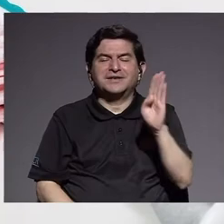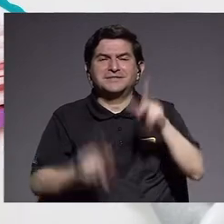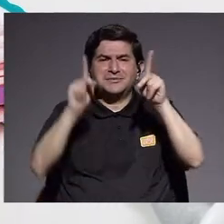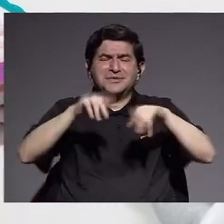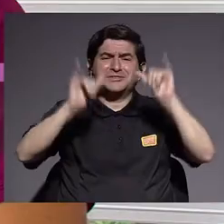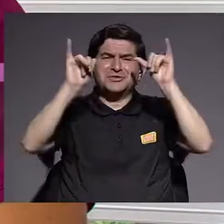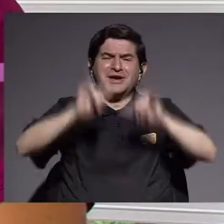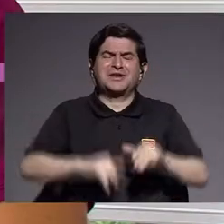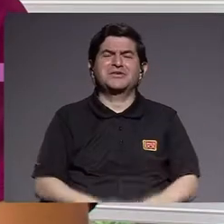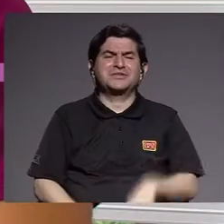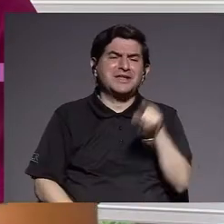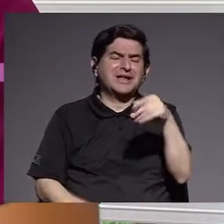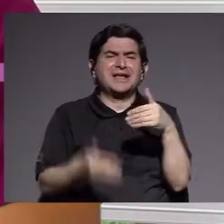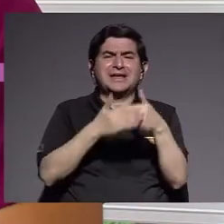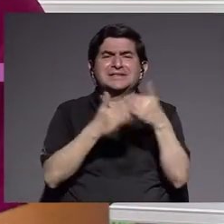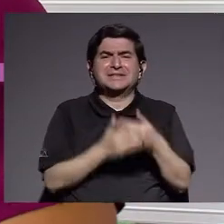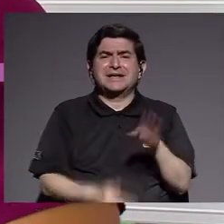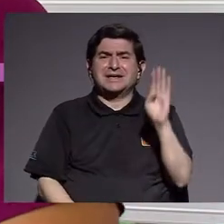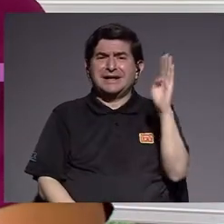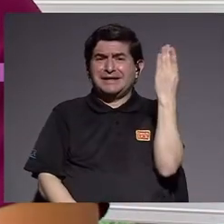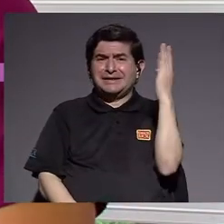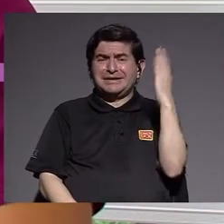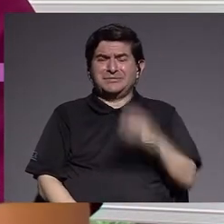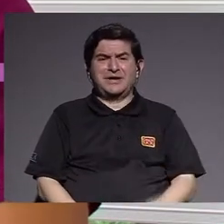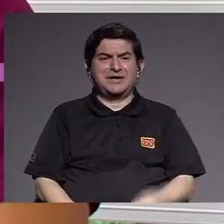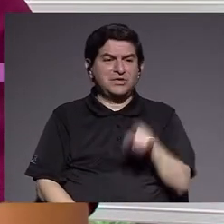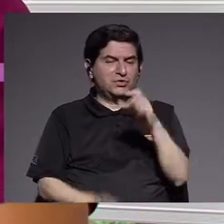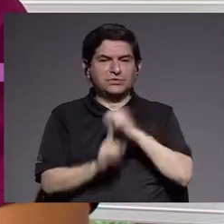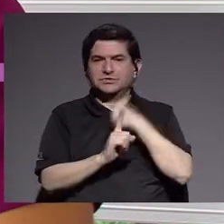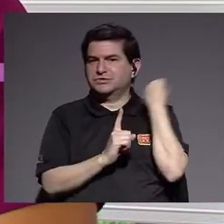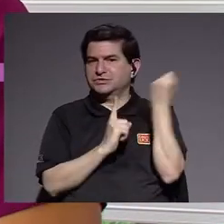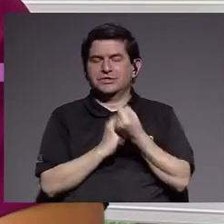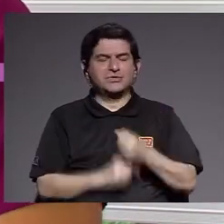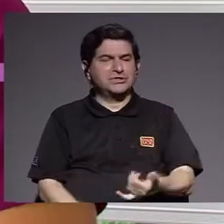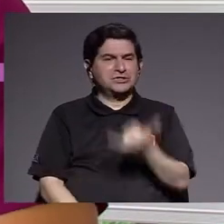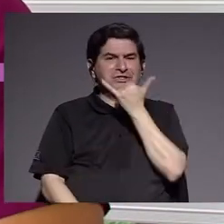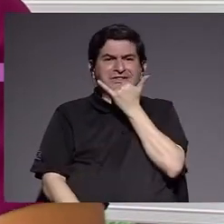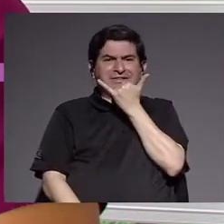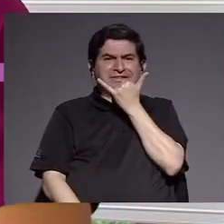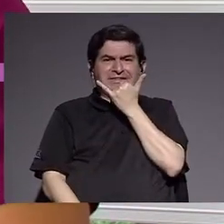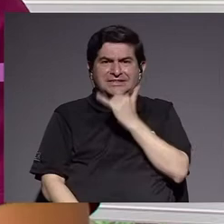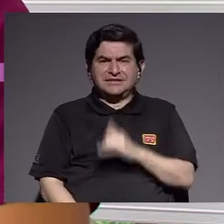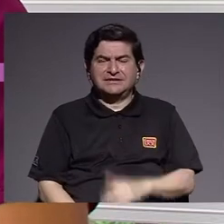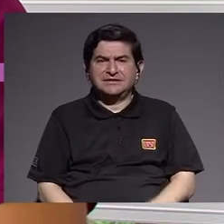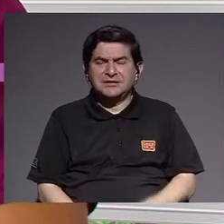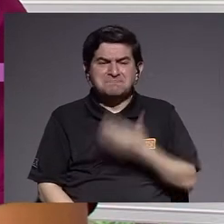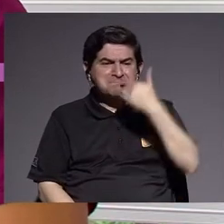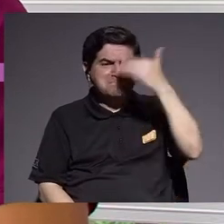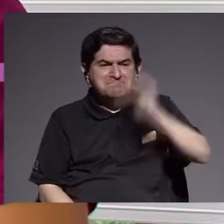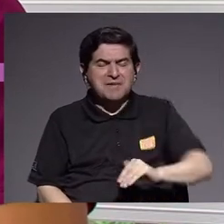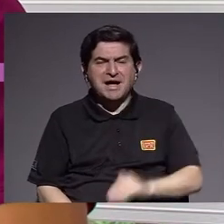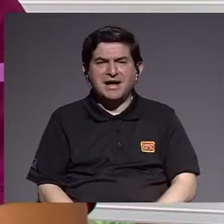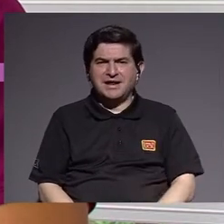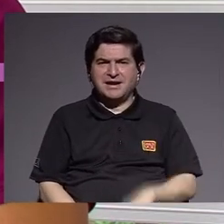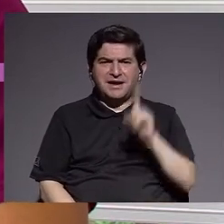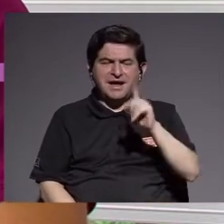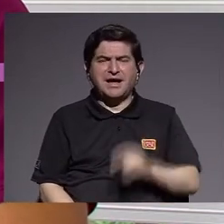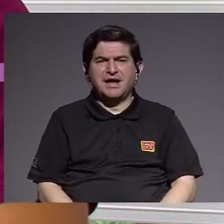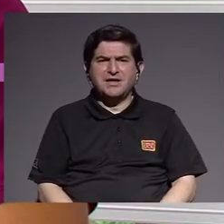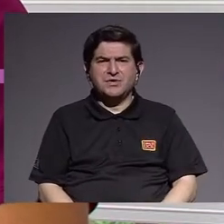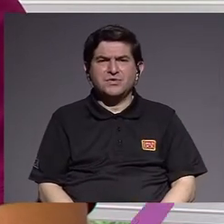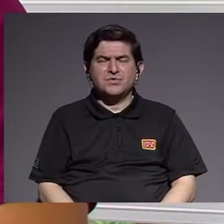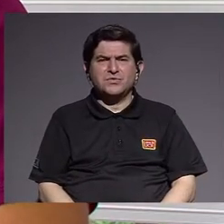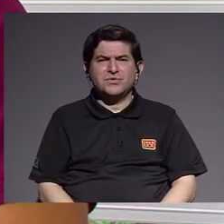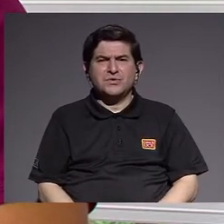este es el último dígito completamente errónea completamente normal